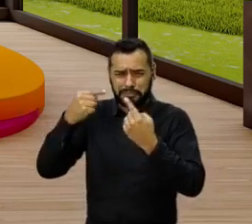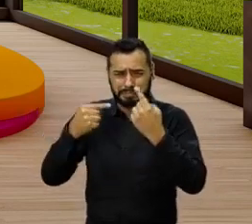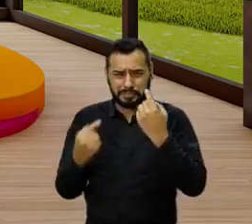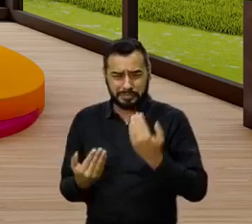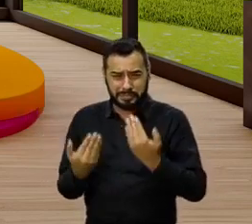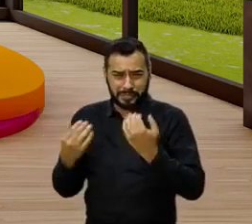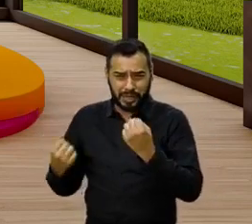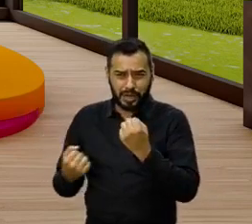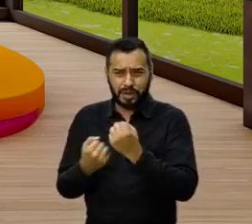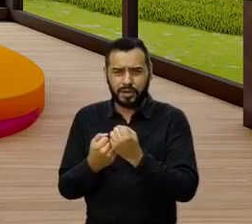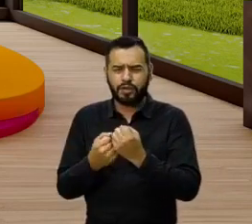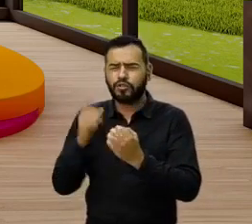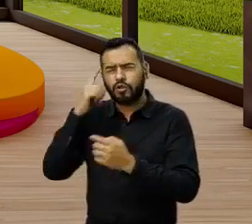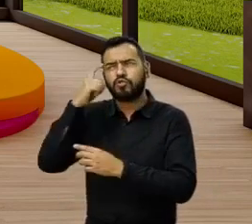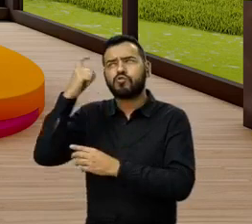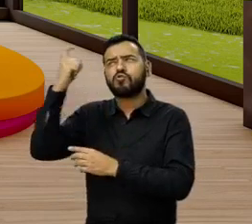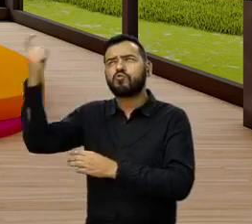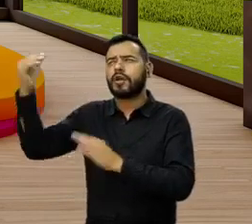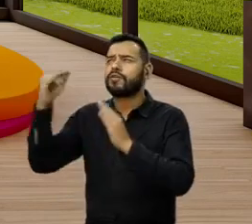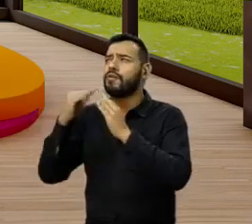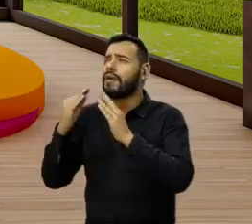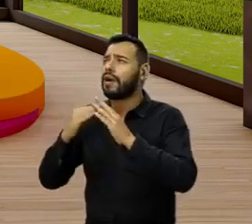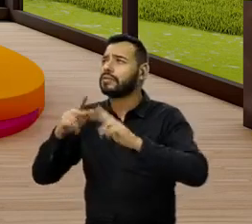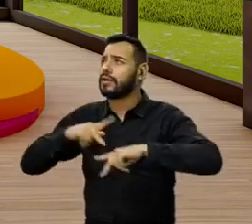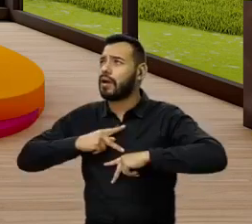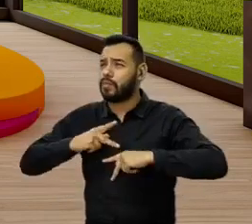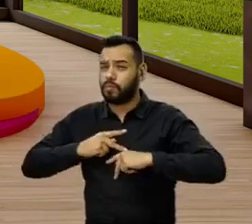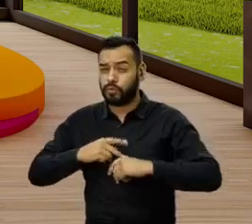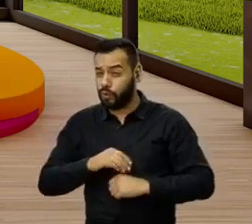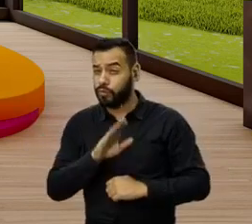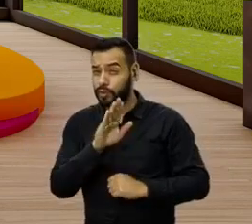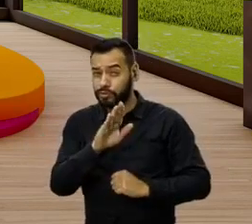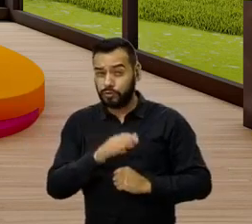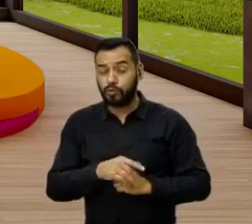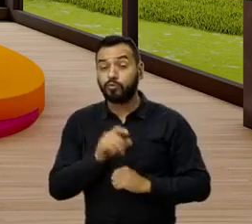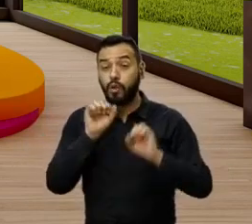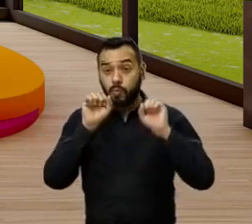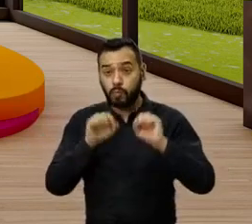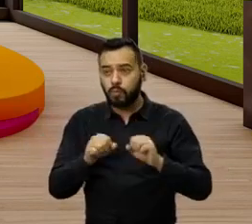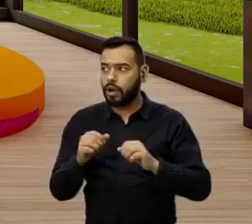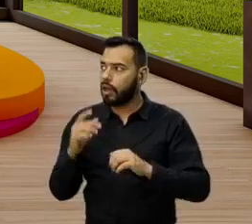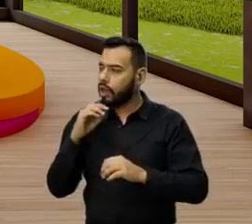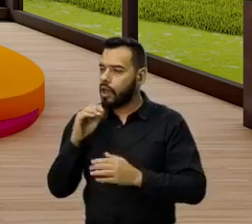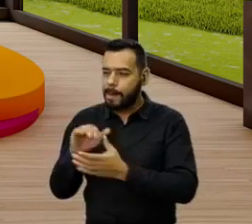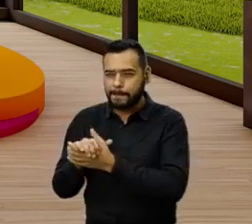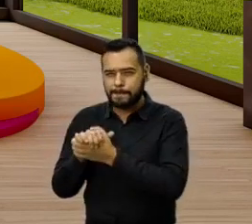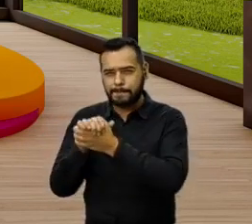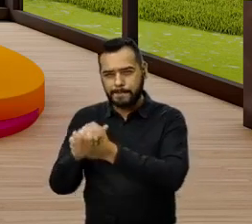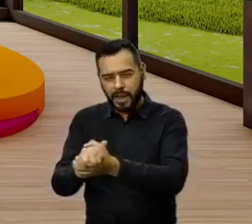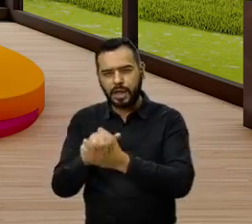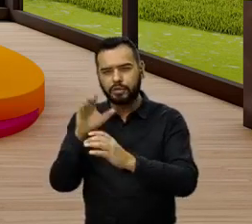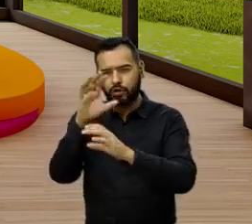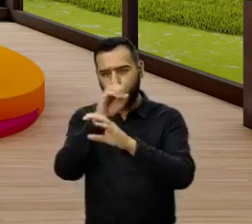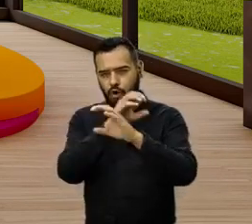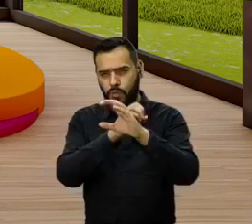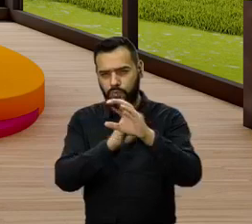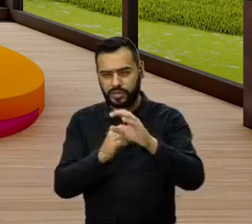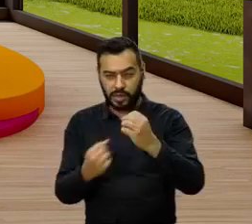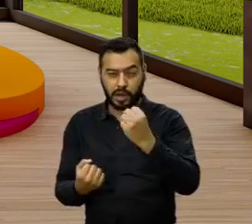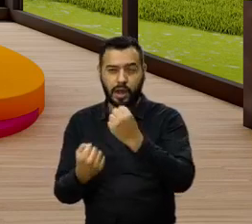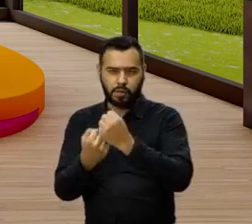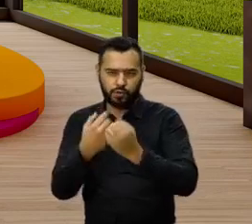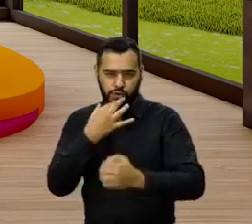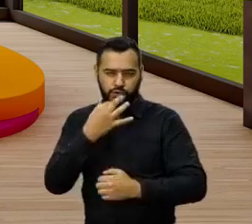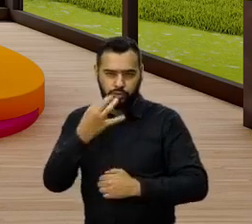que es el sueño de vivienda propia miren ustedes lo pueden hacer de la mano de la caja de compensación familiar con